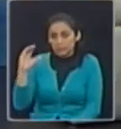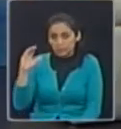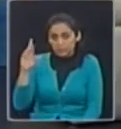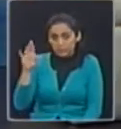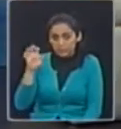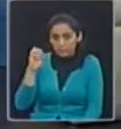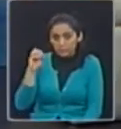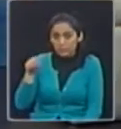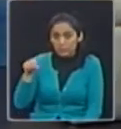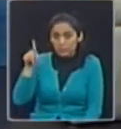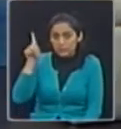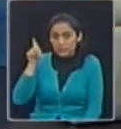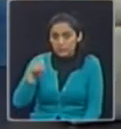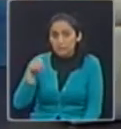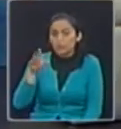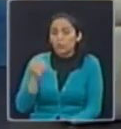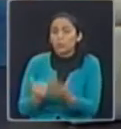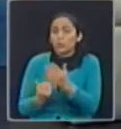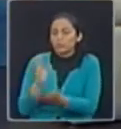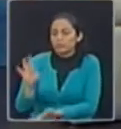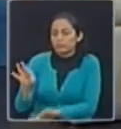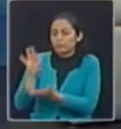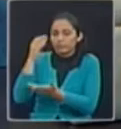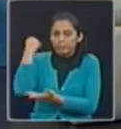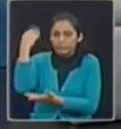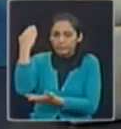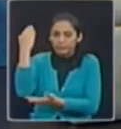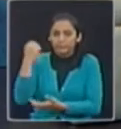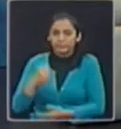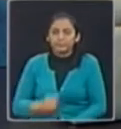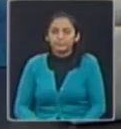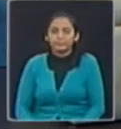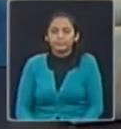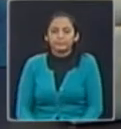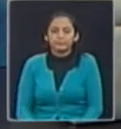habrá, diríamos, consenso en determinados temas de aprobarse